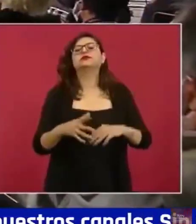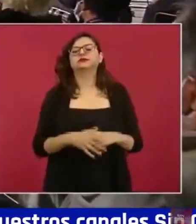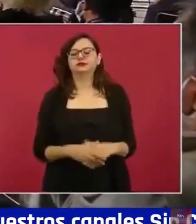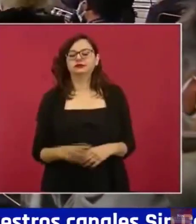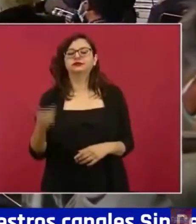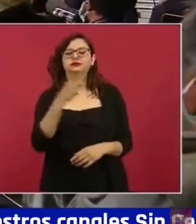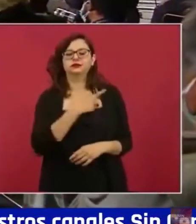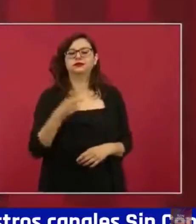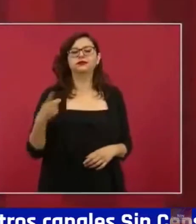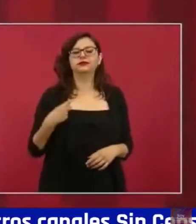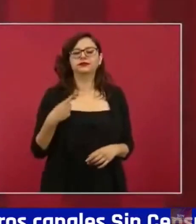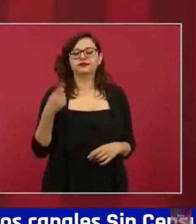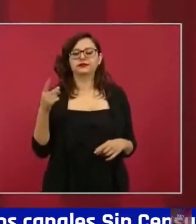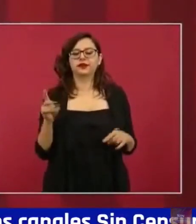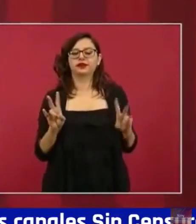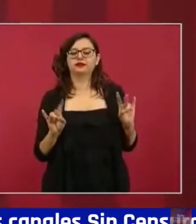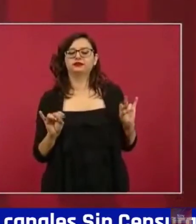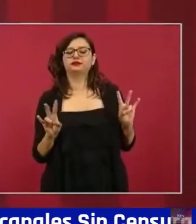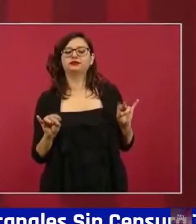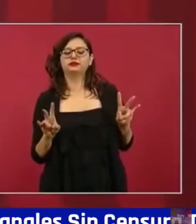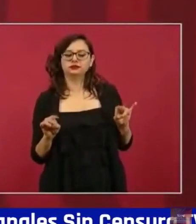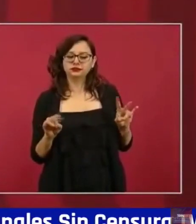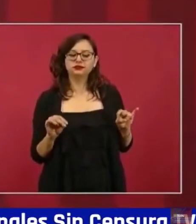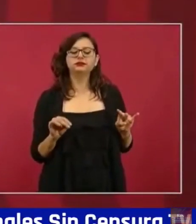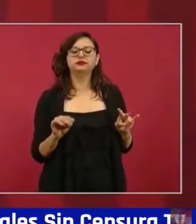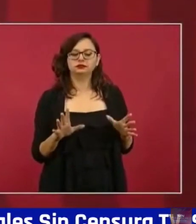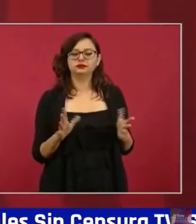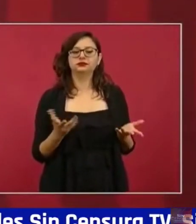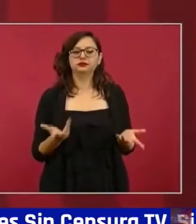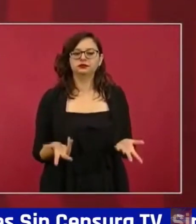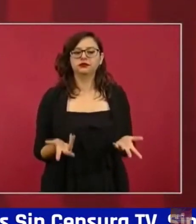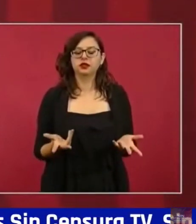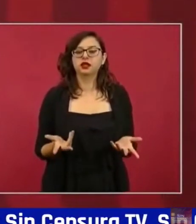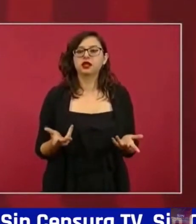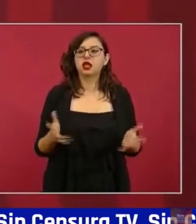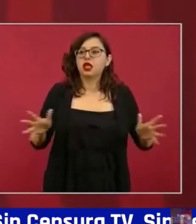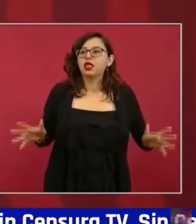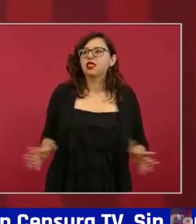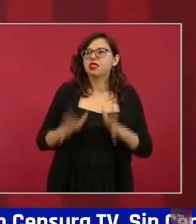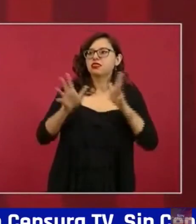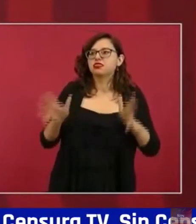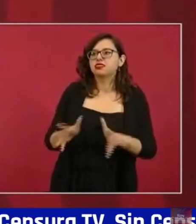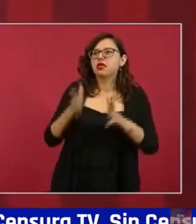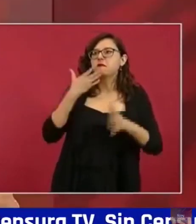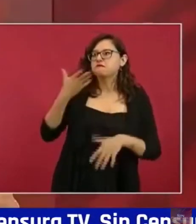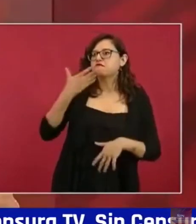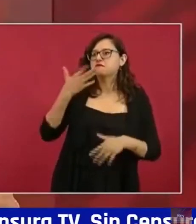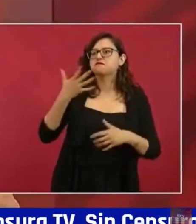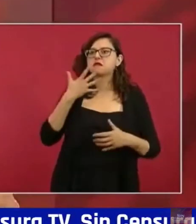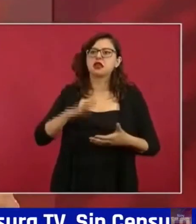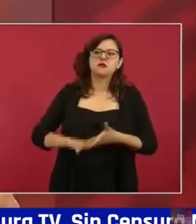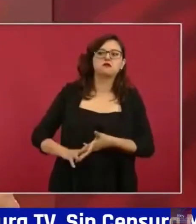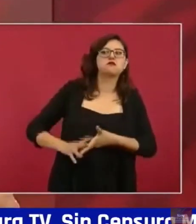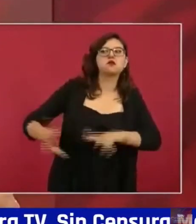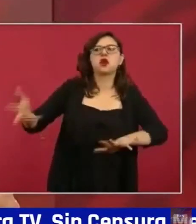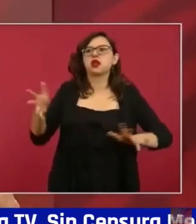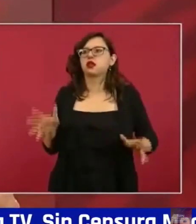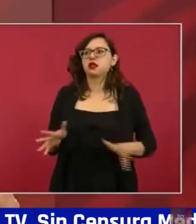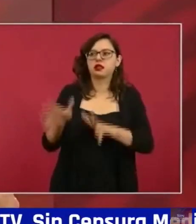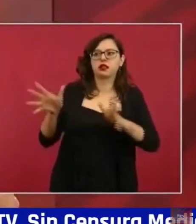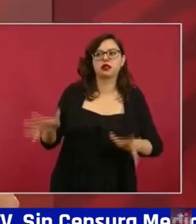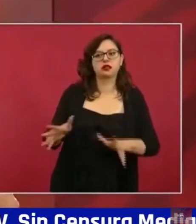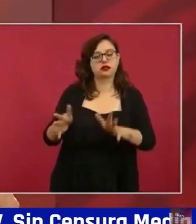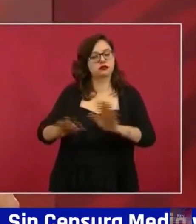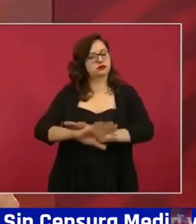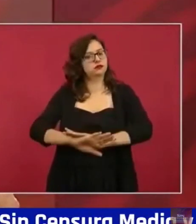no deja ir el tema de Carlos Loret de Mola, de Raúl Olmos y de todos los involucrados